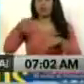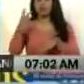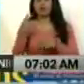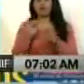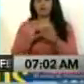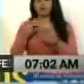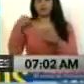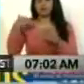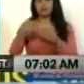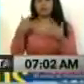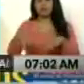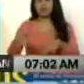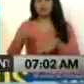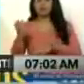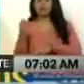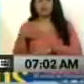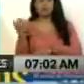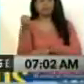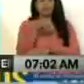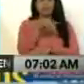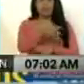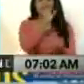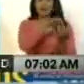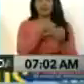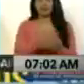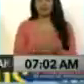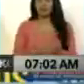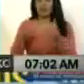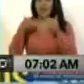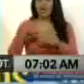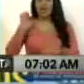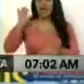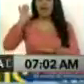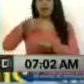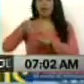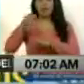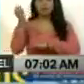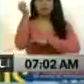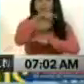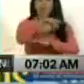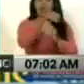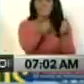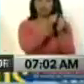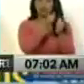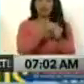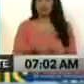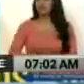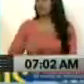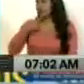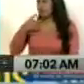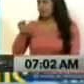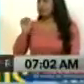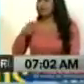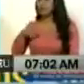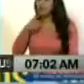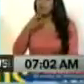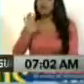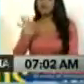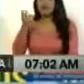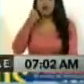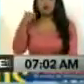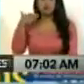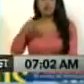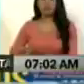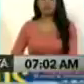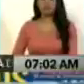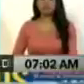fila y pudieron doblegar a los Bravos de Margarita. Tigres de Aragua vencieron a Caribes de Anzoátegui. Yo te dije que me tenían acostumbrada